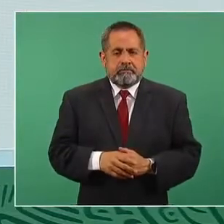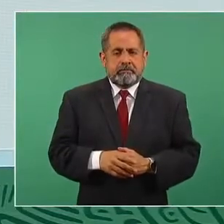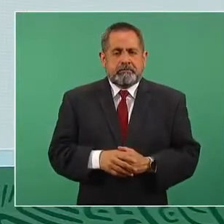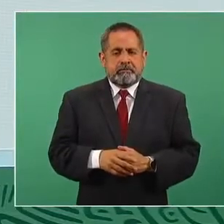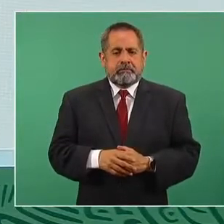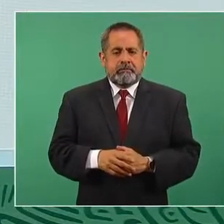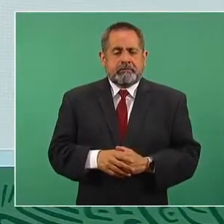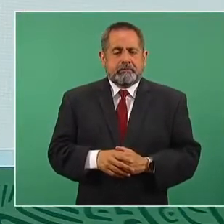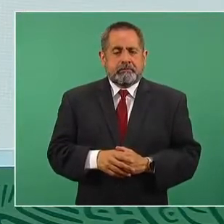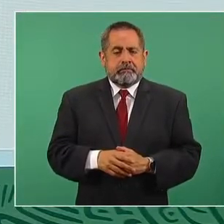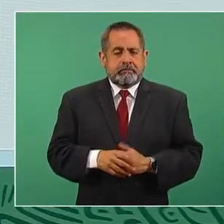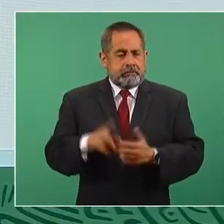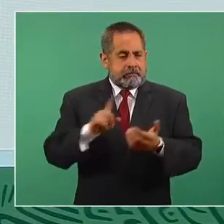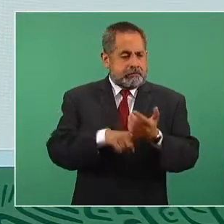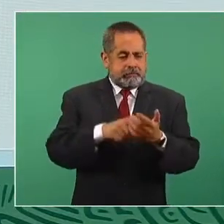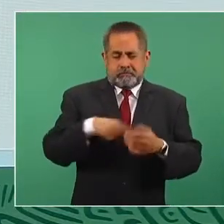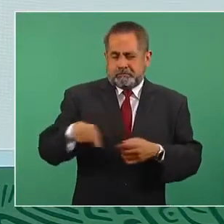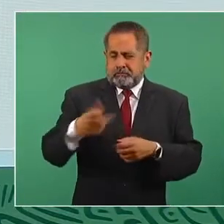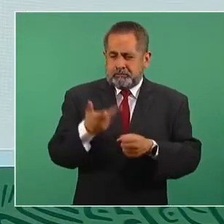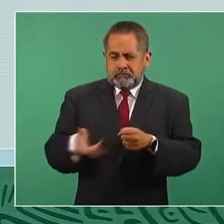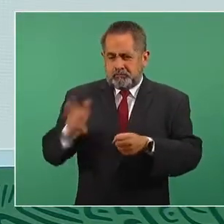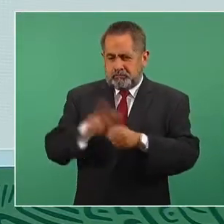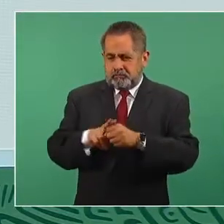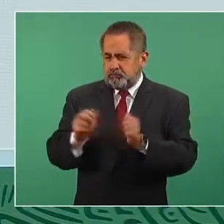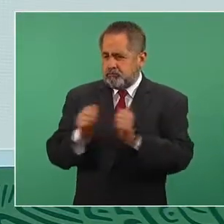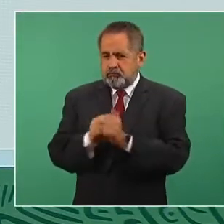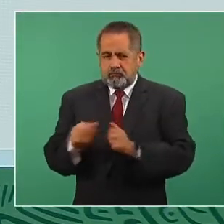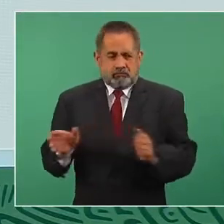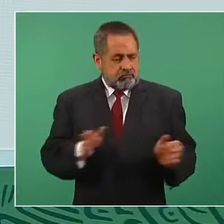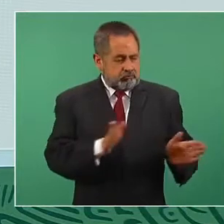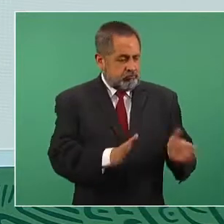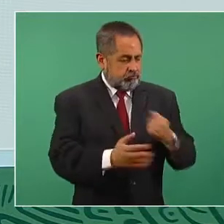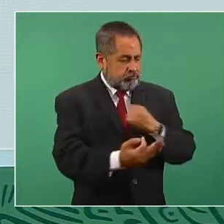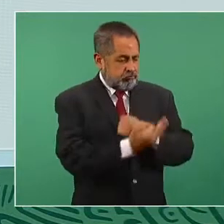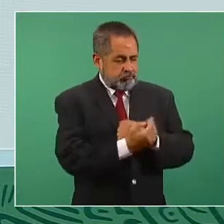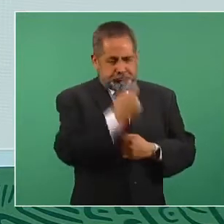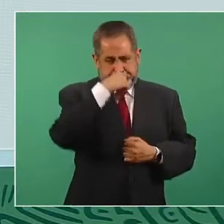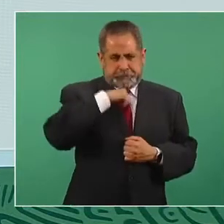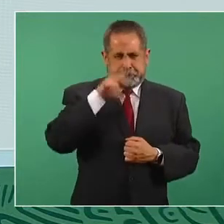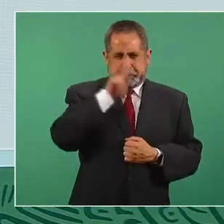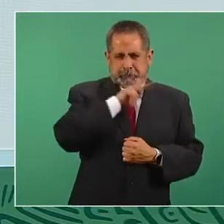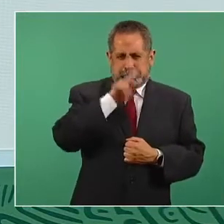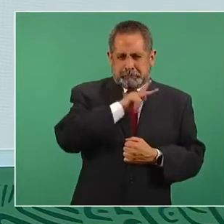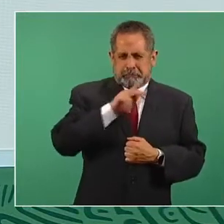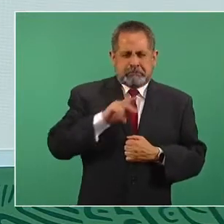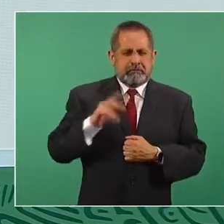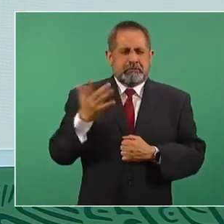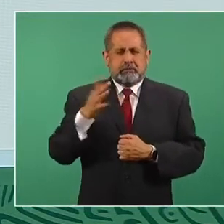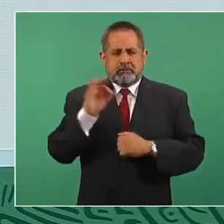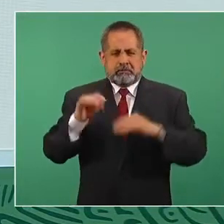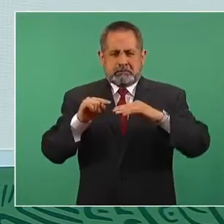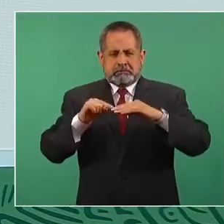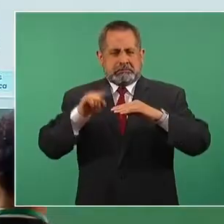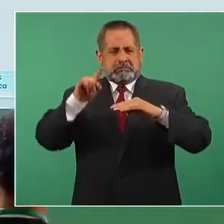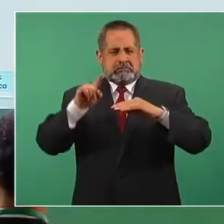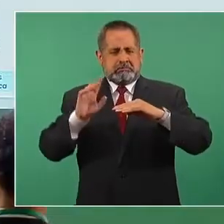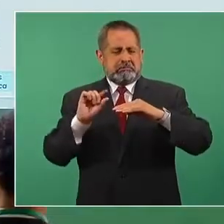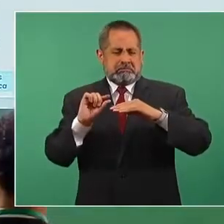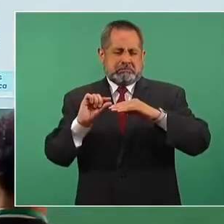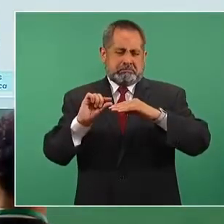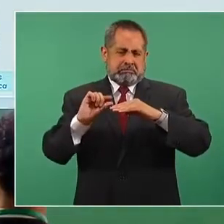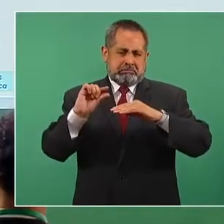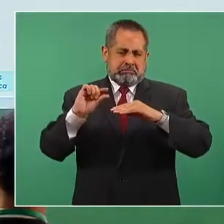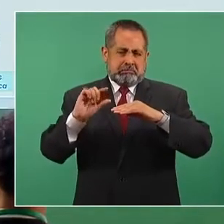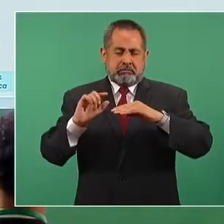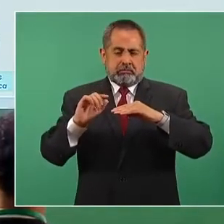de enfermos con necesidad de ventilador, un poquito más de 50, es la única entidad.